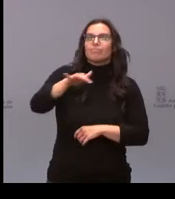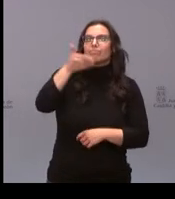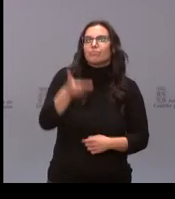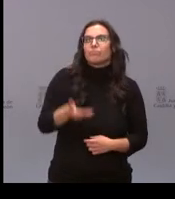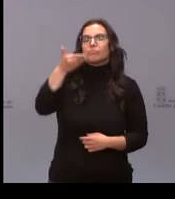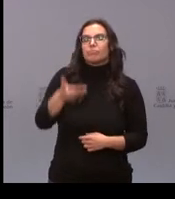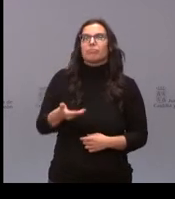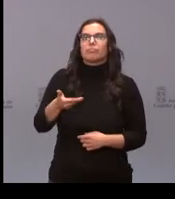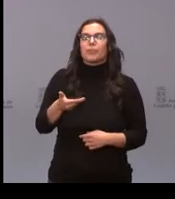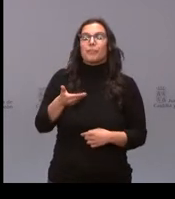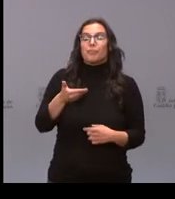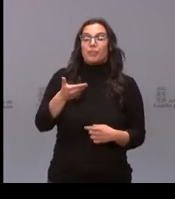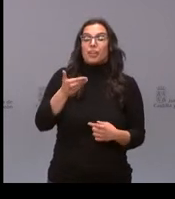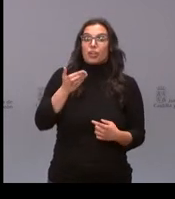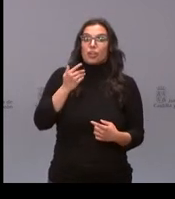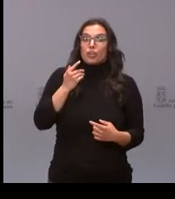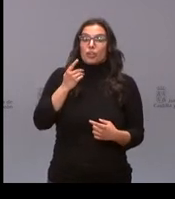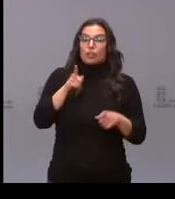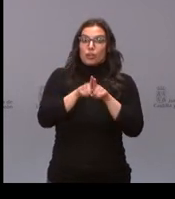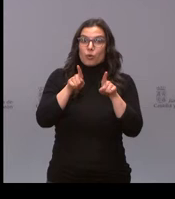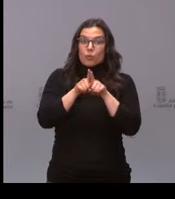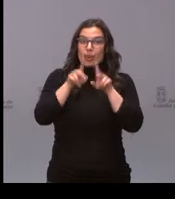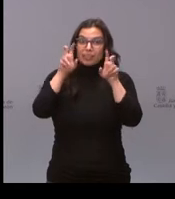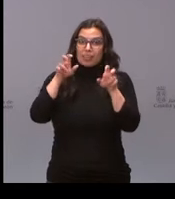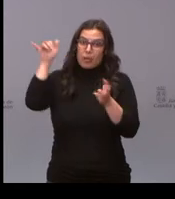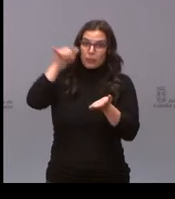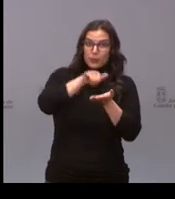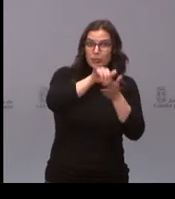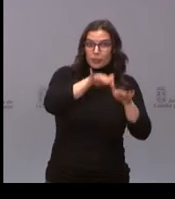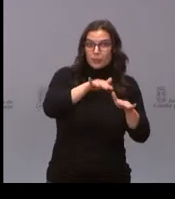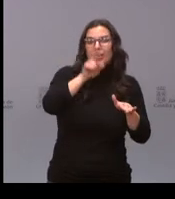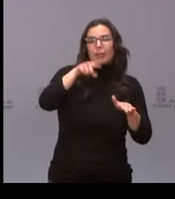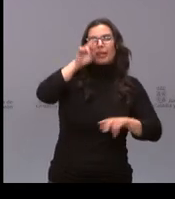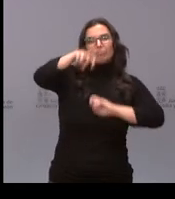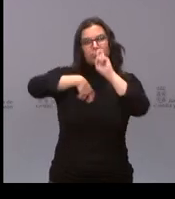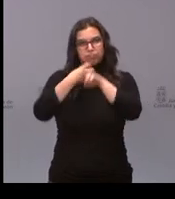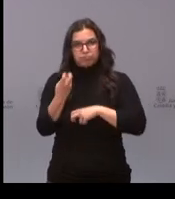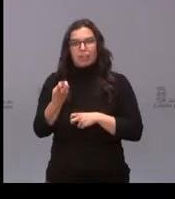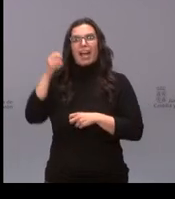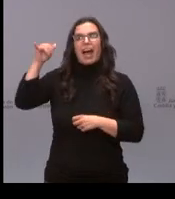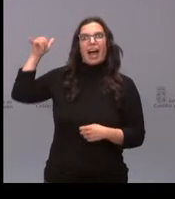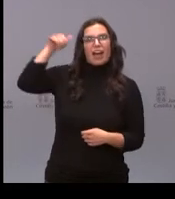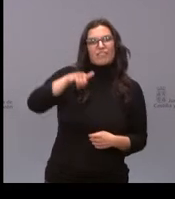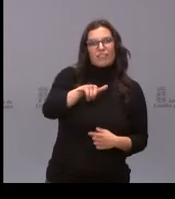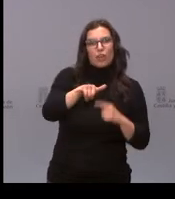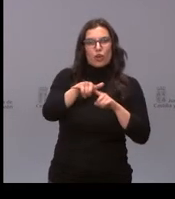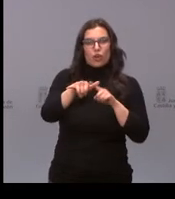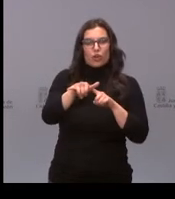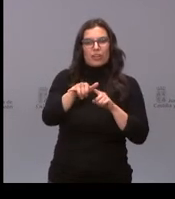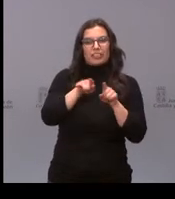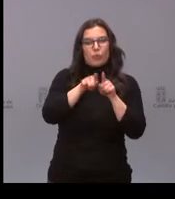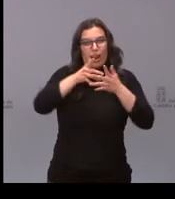para no solo el invernaje, sino también el reciclaje de aviones de gran